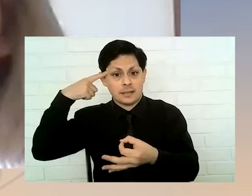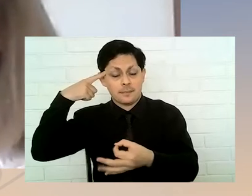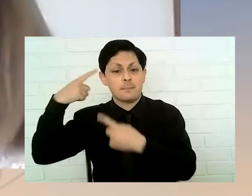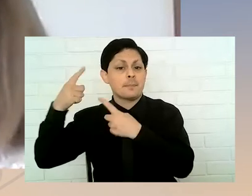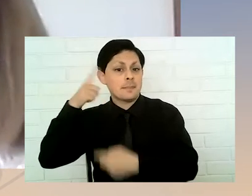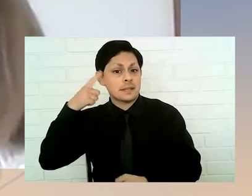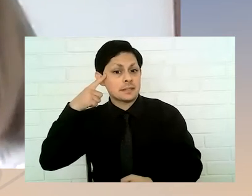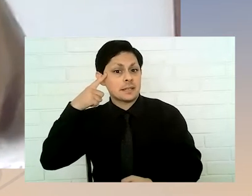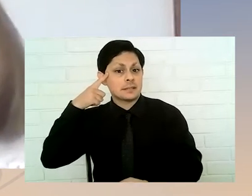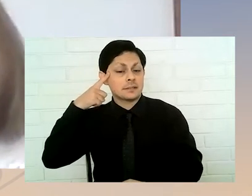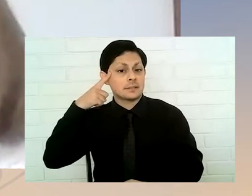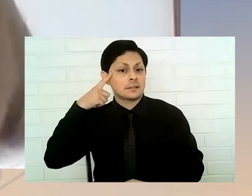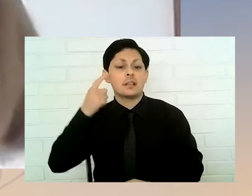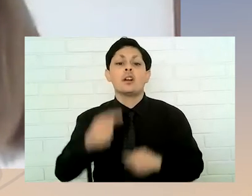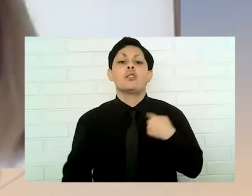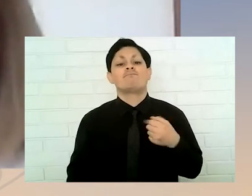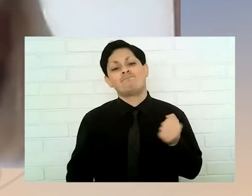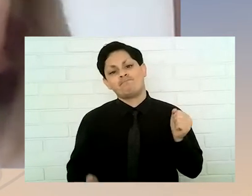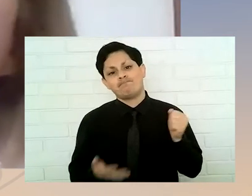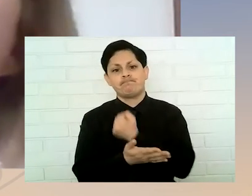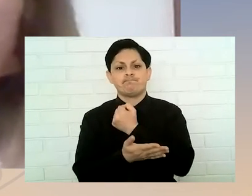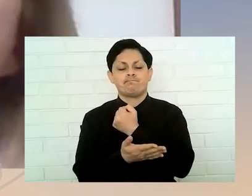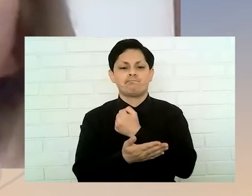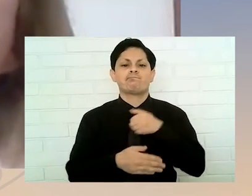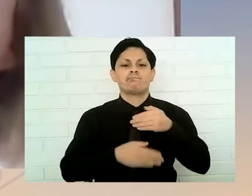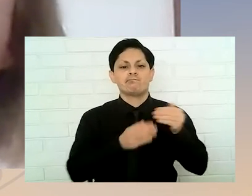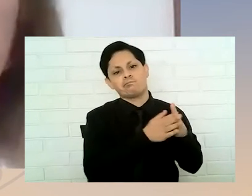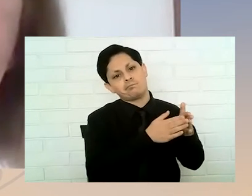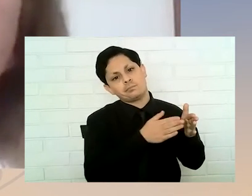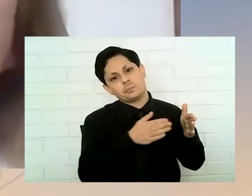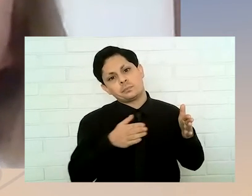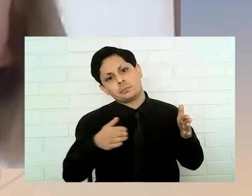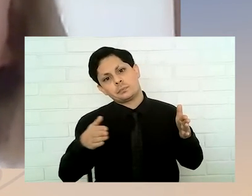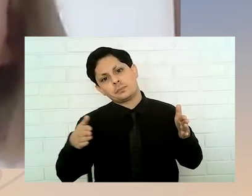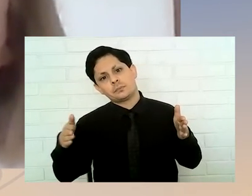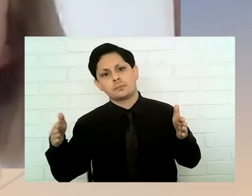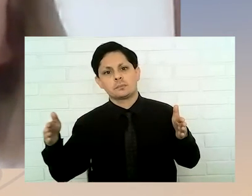Lamentablemente, nuestras investigaciones, largas investigaciones en práctica